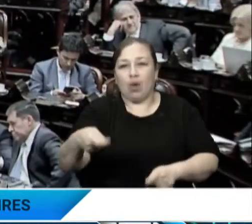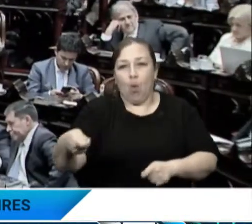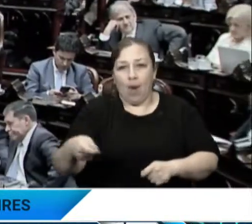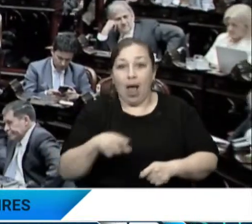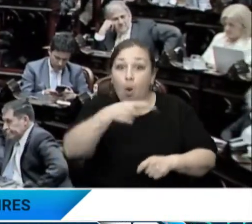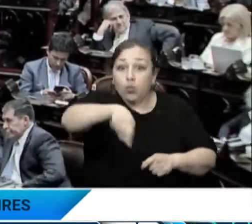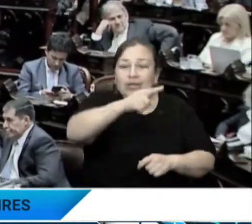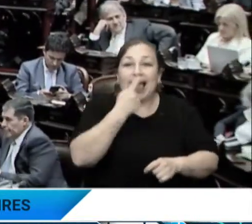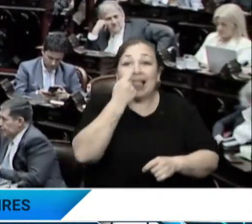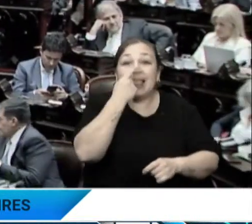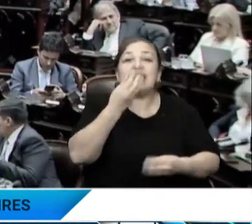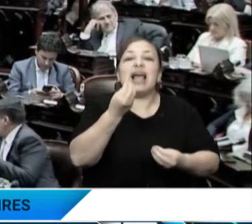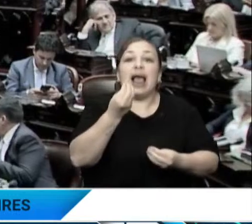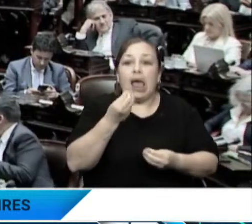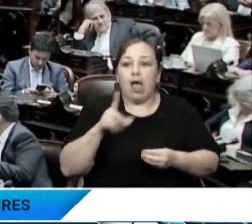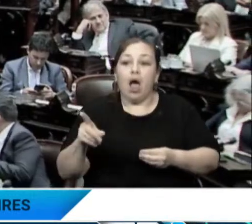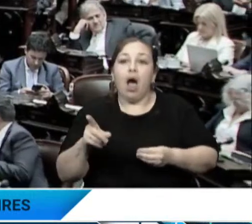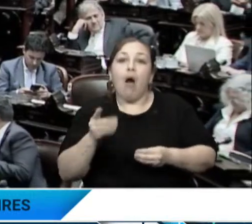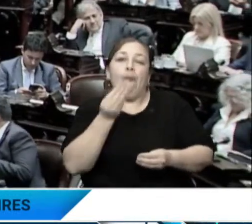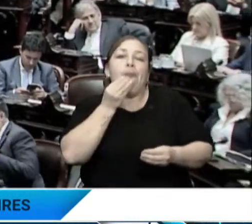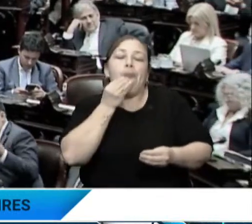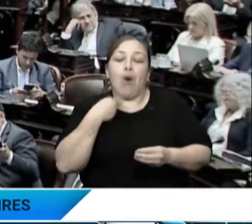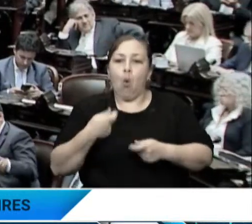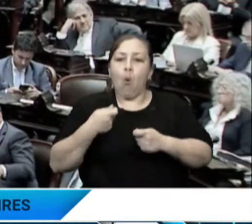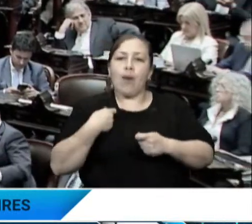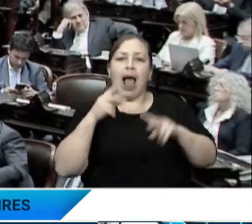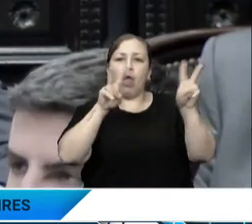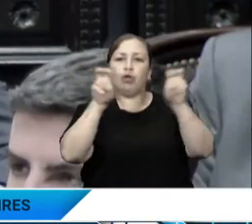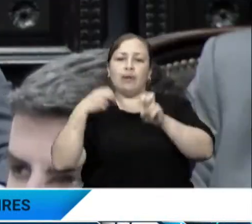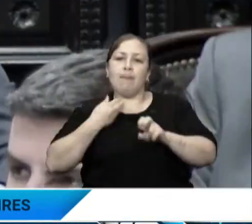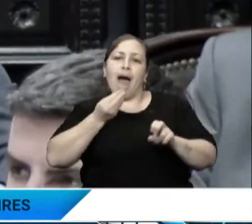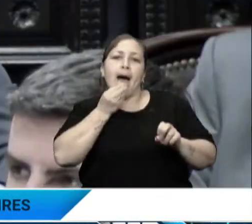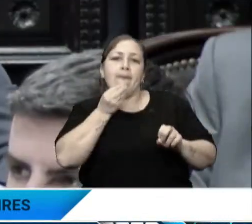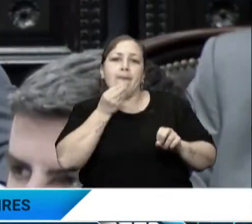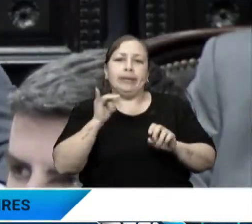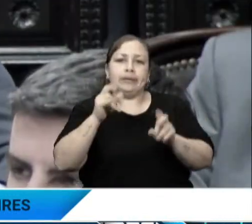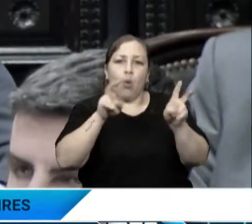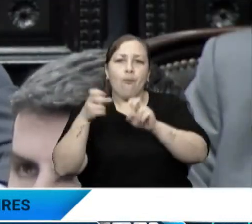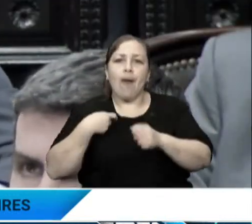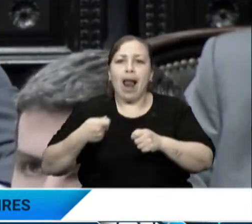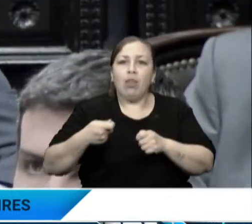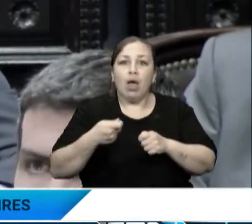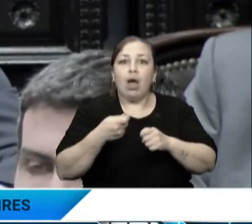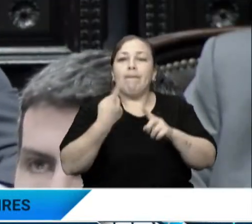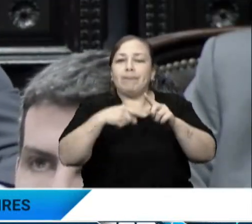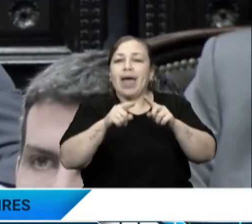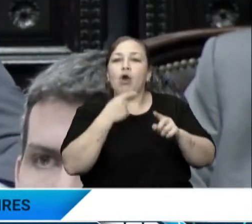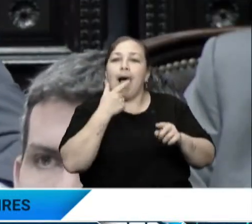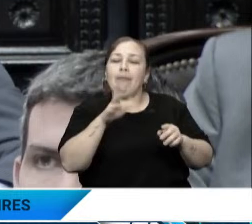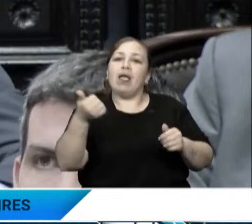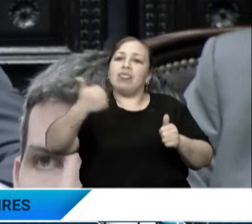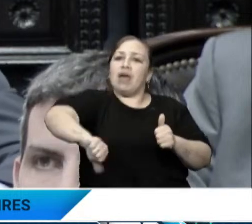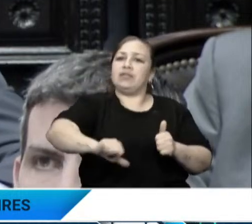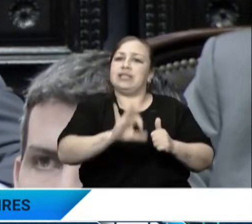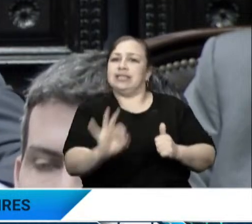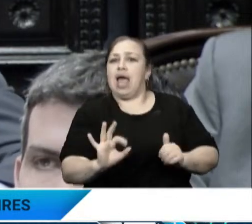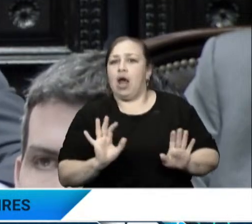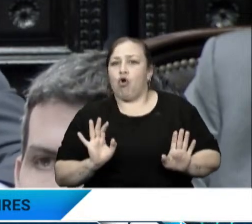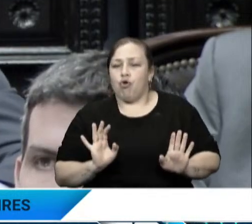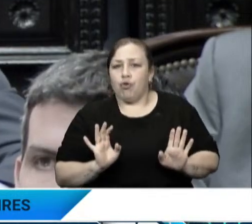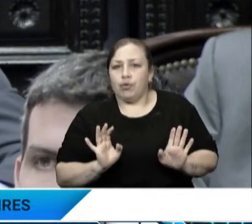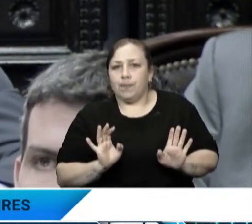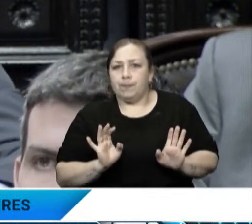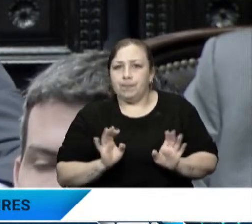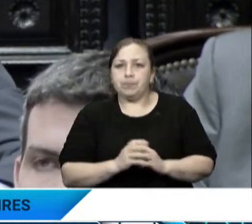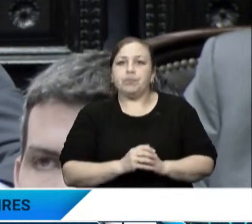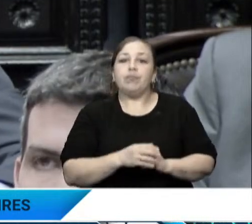les importa usar a los jubilados para dinamitar una columna vertebral de este gobierno, que es el déficit cero. Ahora, ¿por qué el déficit